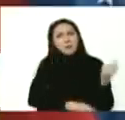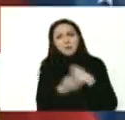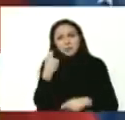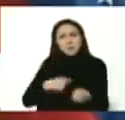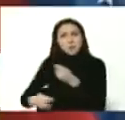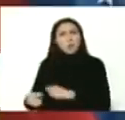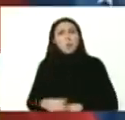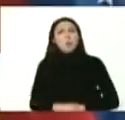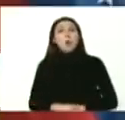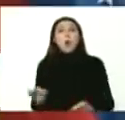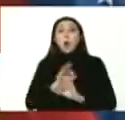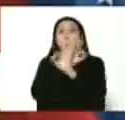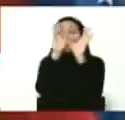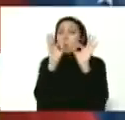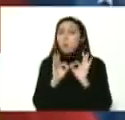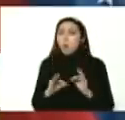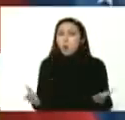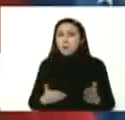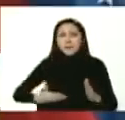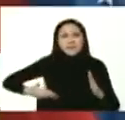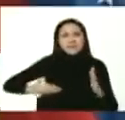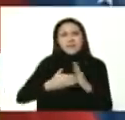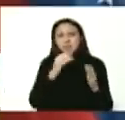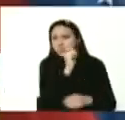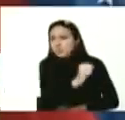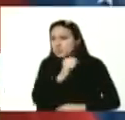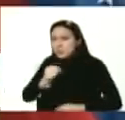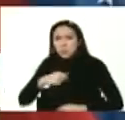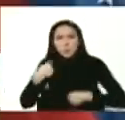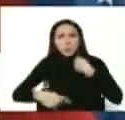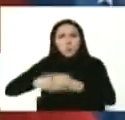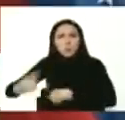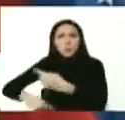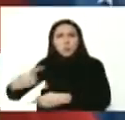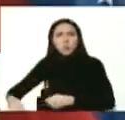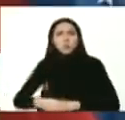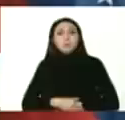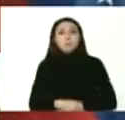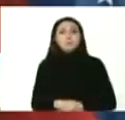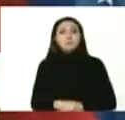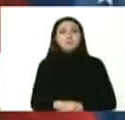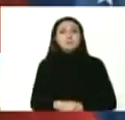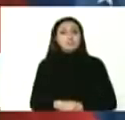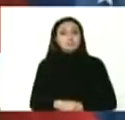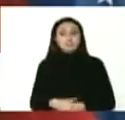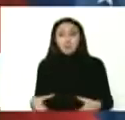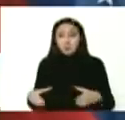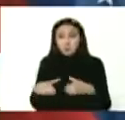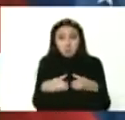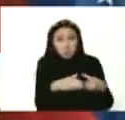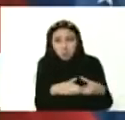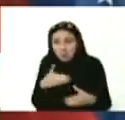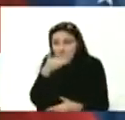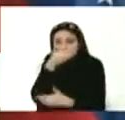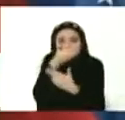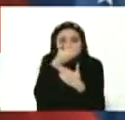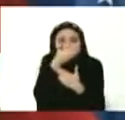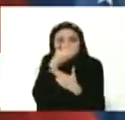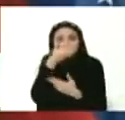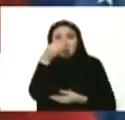un modelo de asesinatos seriales en la especie de conformación de bandas. Muchas de las bandas